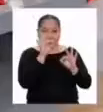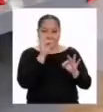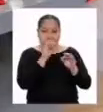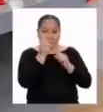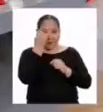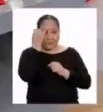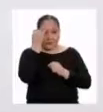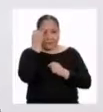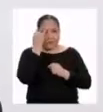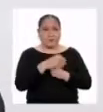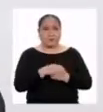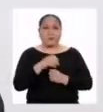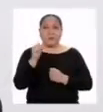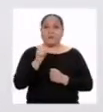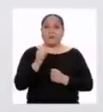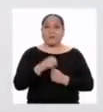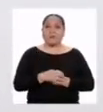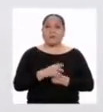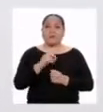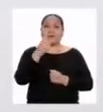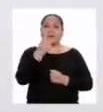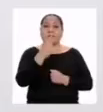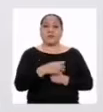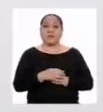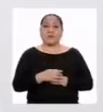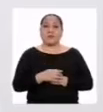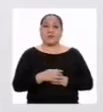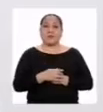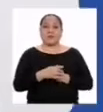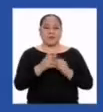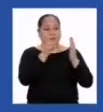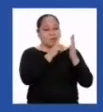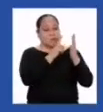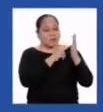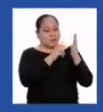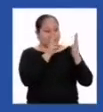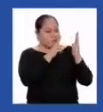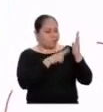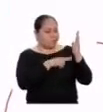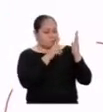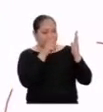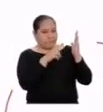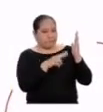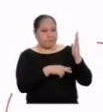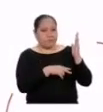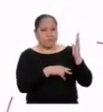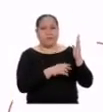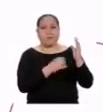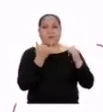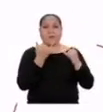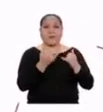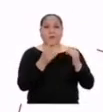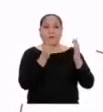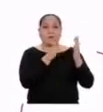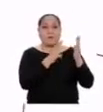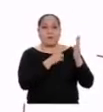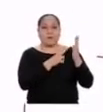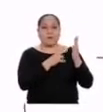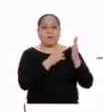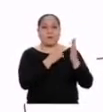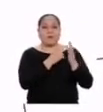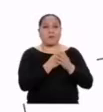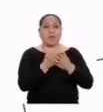pistas. Claro. Vamos primero con la lectura exploratoria. Hoy leeremos la parte